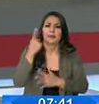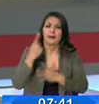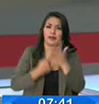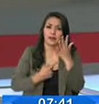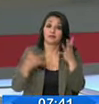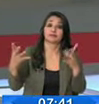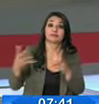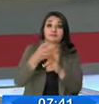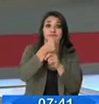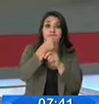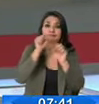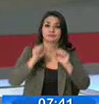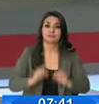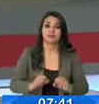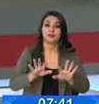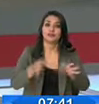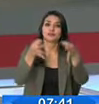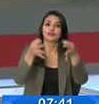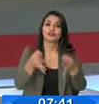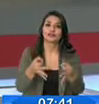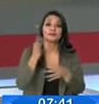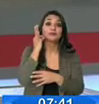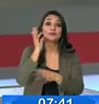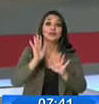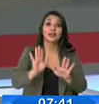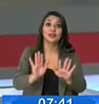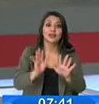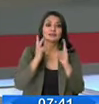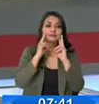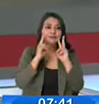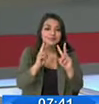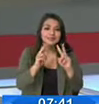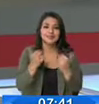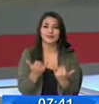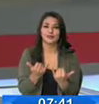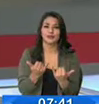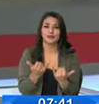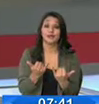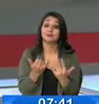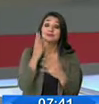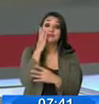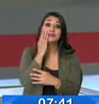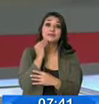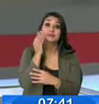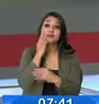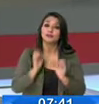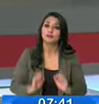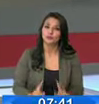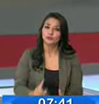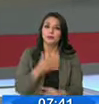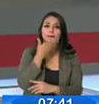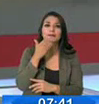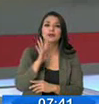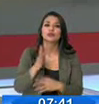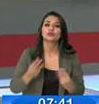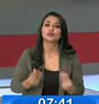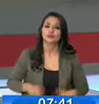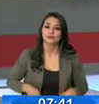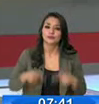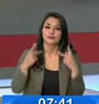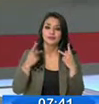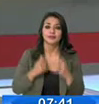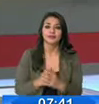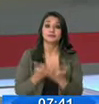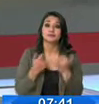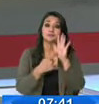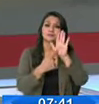superación personal. Así lo confirman varias mujeres que han visto en esta la experiencia y la oportunidad para mejorar su calidad de vida. En la